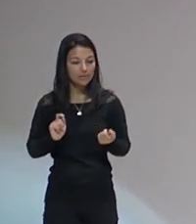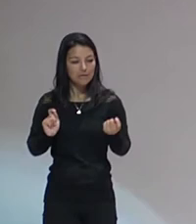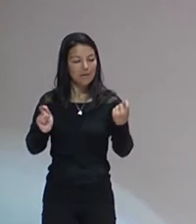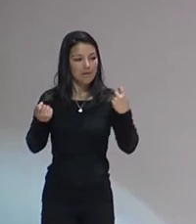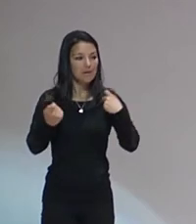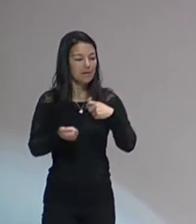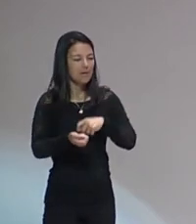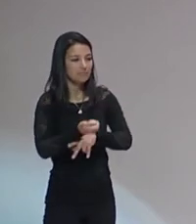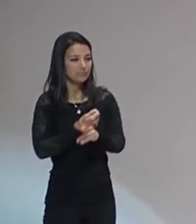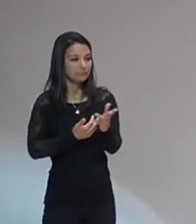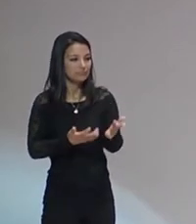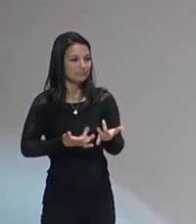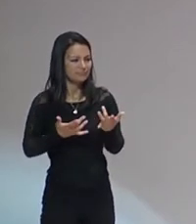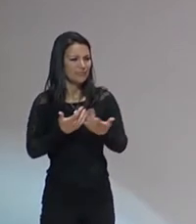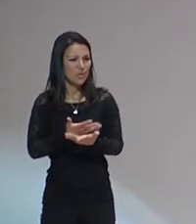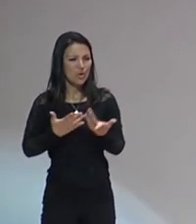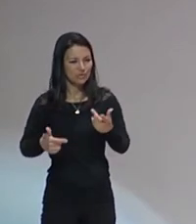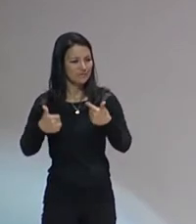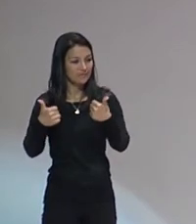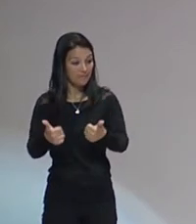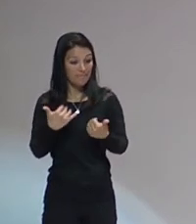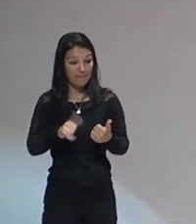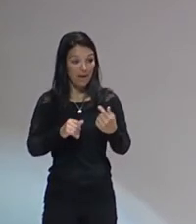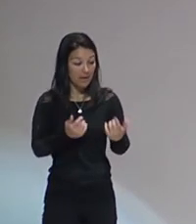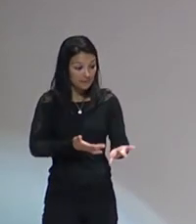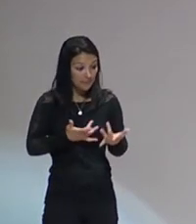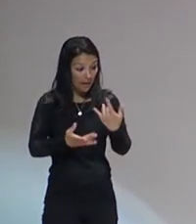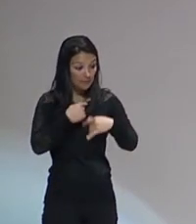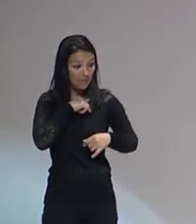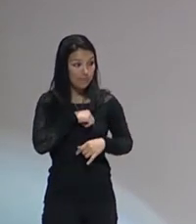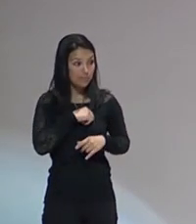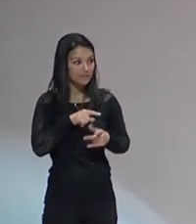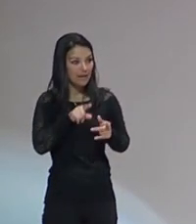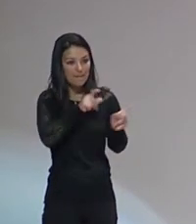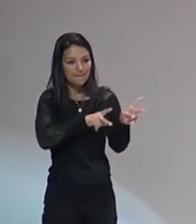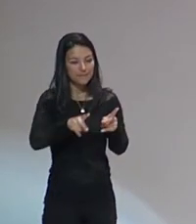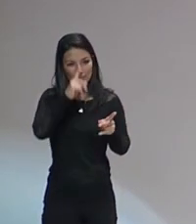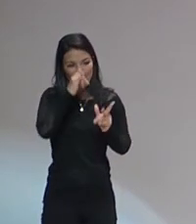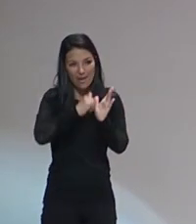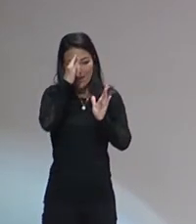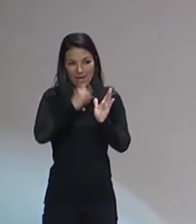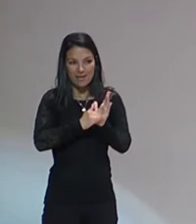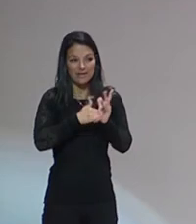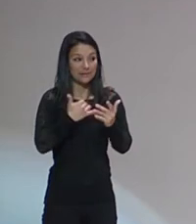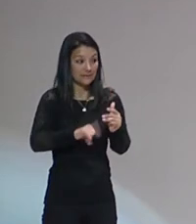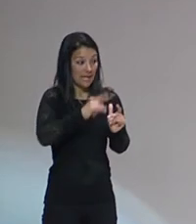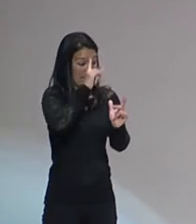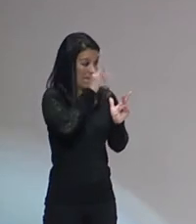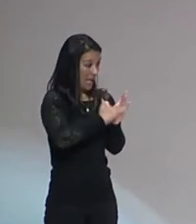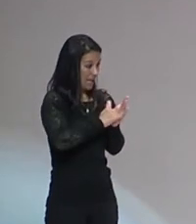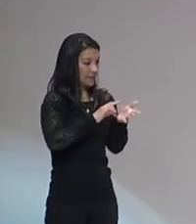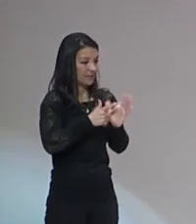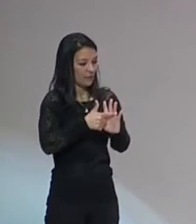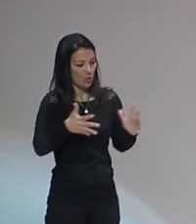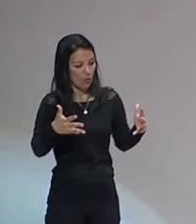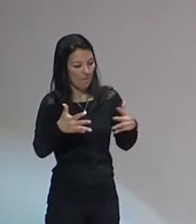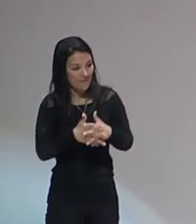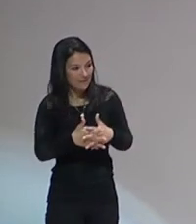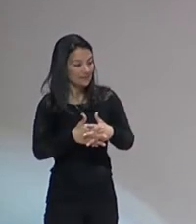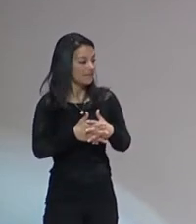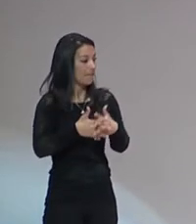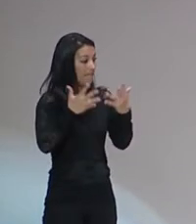hay esperanzas, la gente empieza a creer. Y cuando la gente empieza a creer, empieza a confiar. Y cuando hay